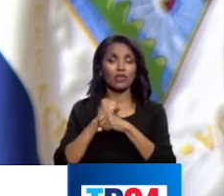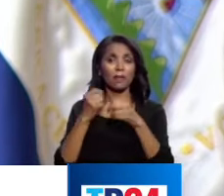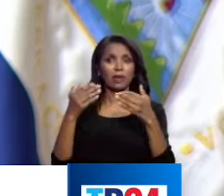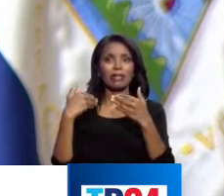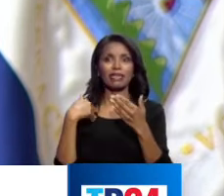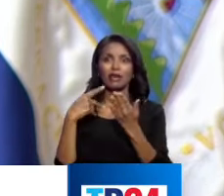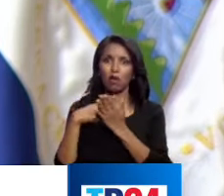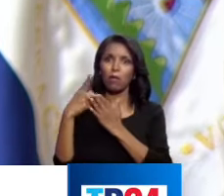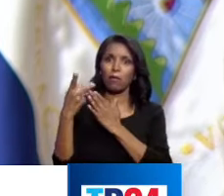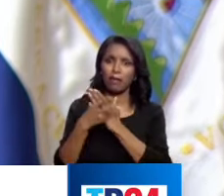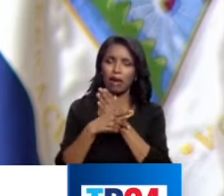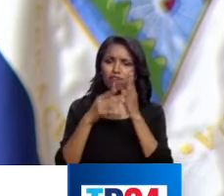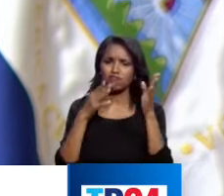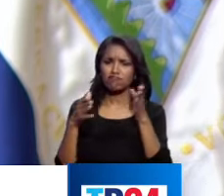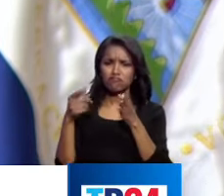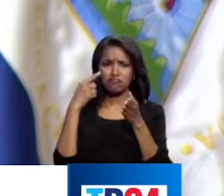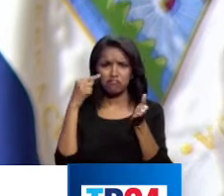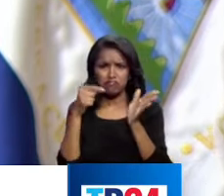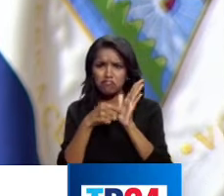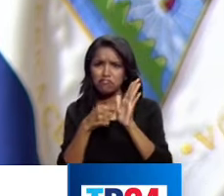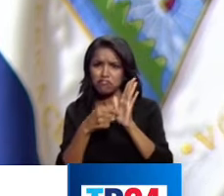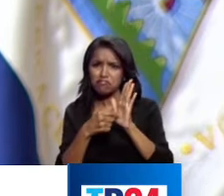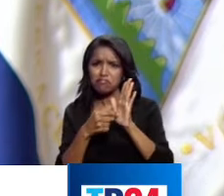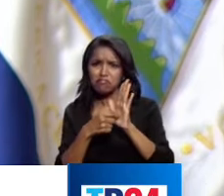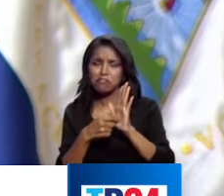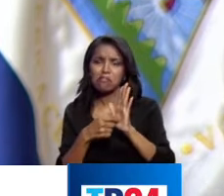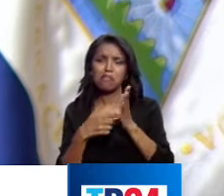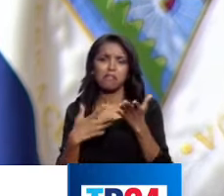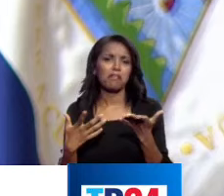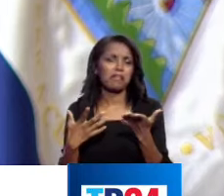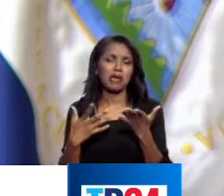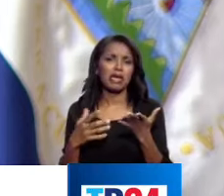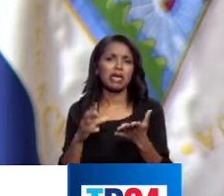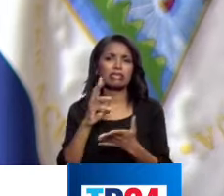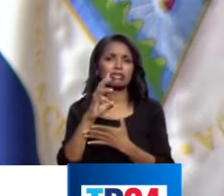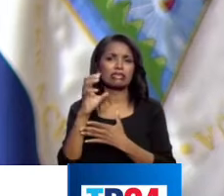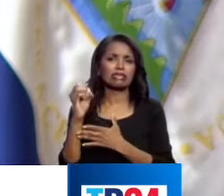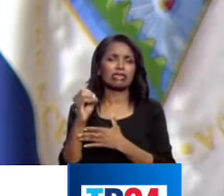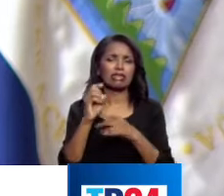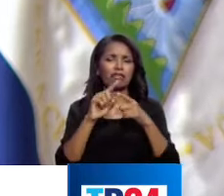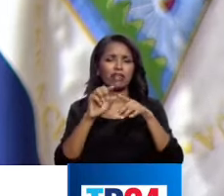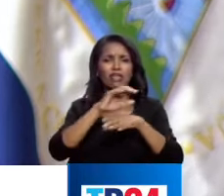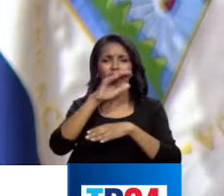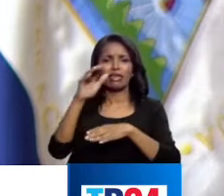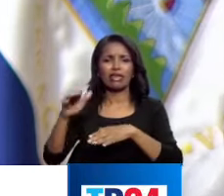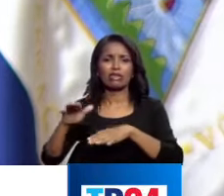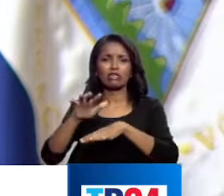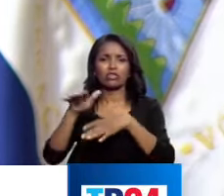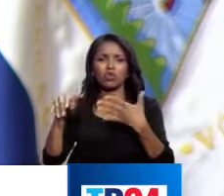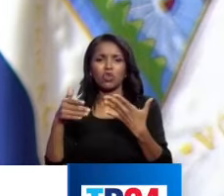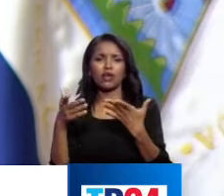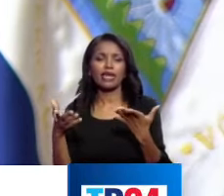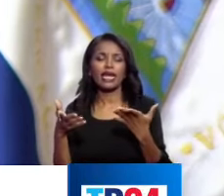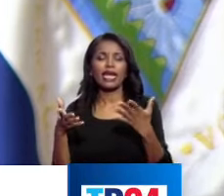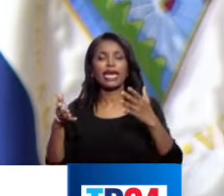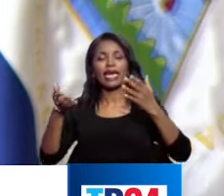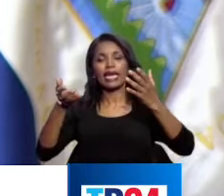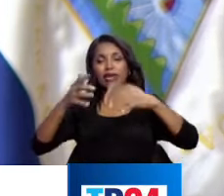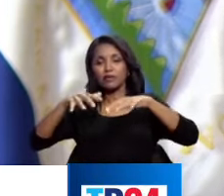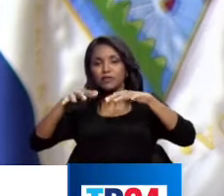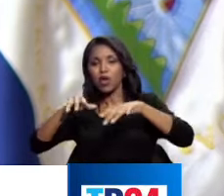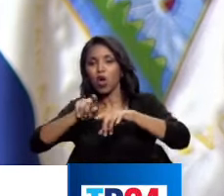integral para el manejo de residuos y desechos, convirtiendo los más de 64 vertederos a cielo abierto que tenemos en rellenos